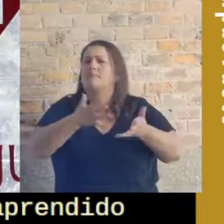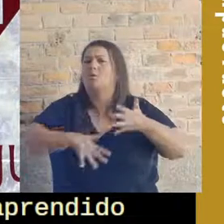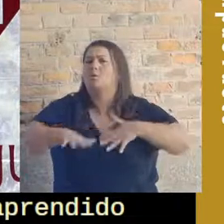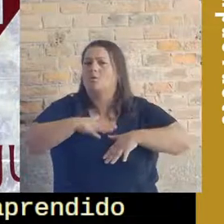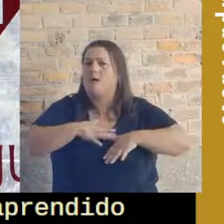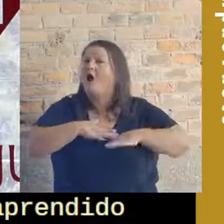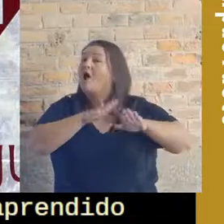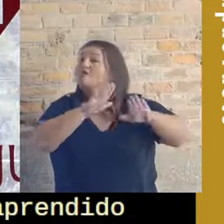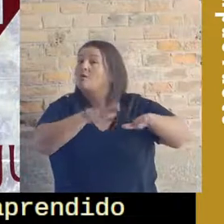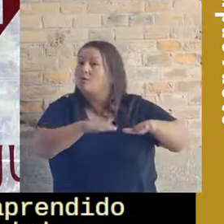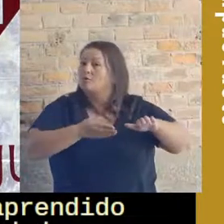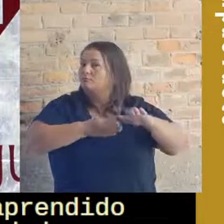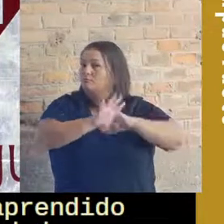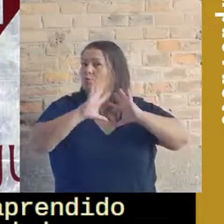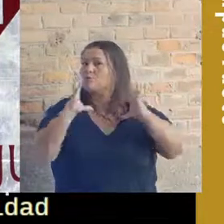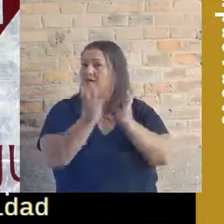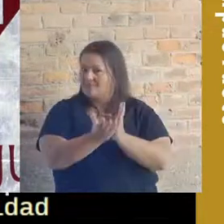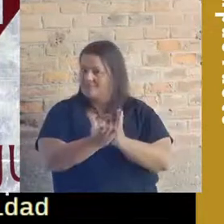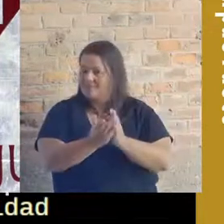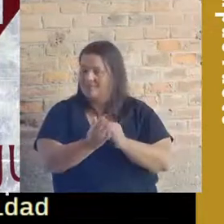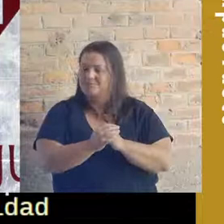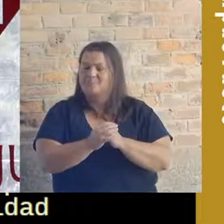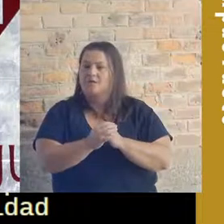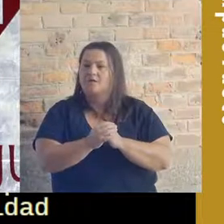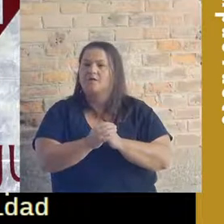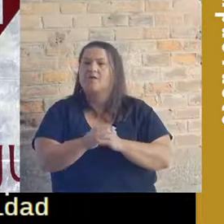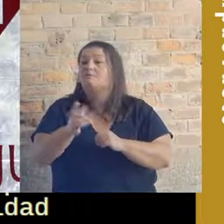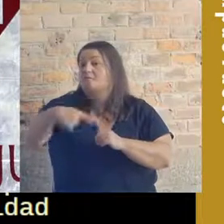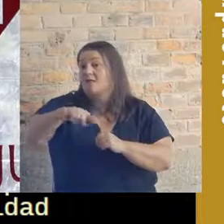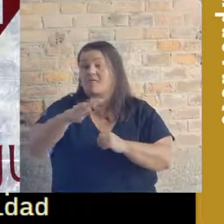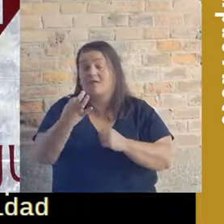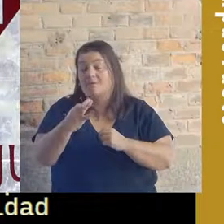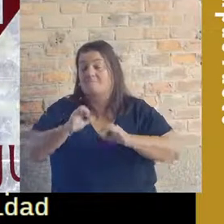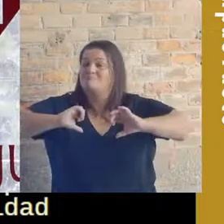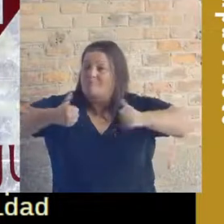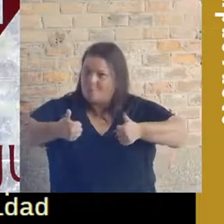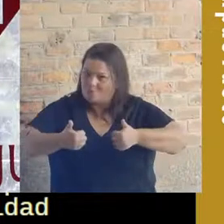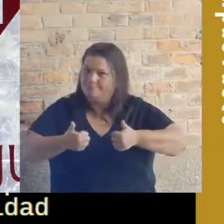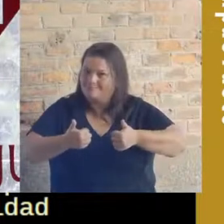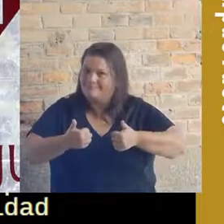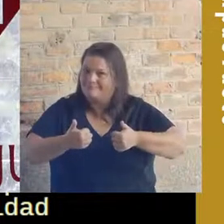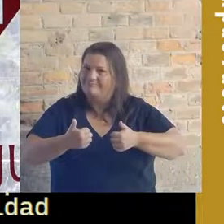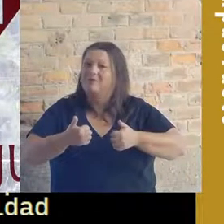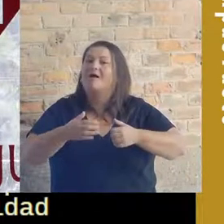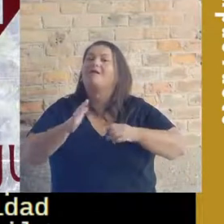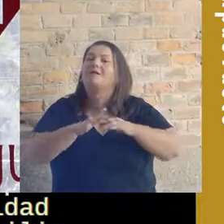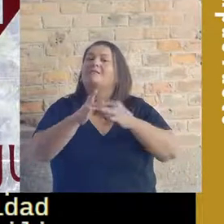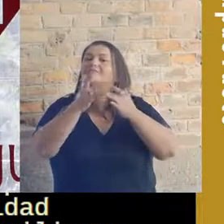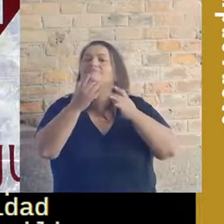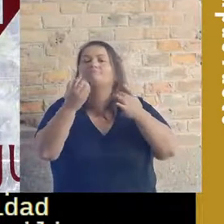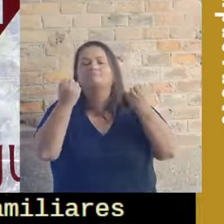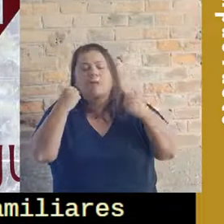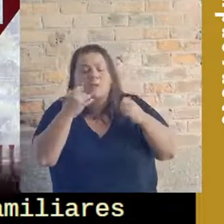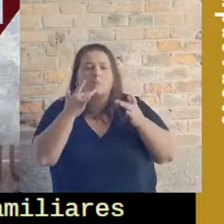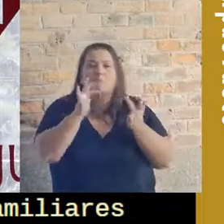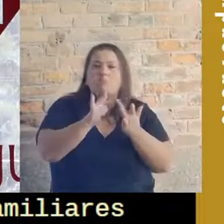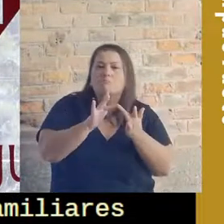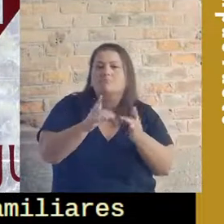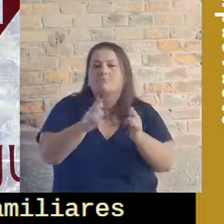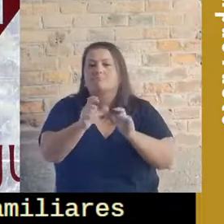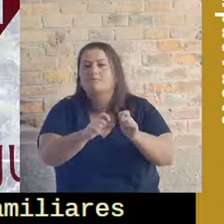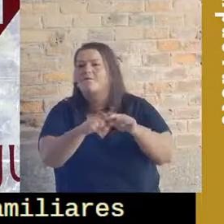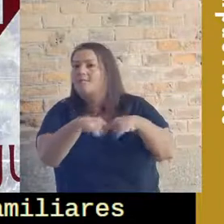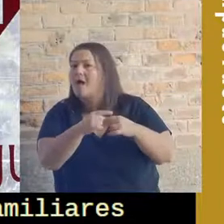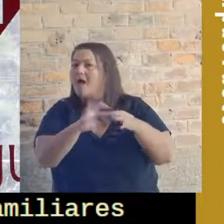pro del accesibilidad universal eh ponerlo en práctica tanto en vuestros familiares amigos como en todas las